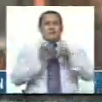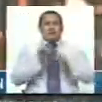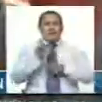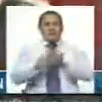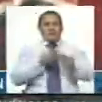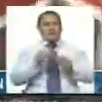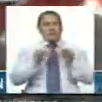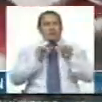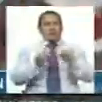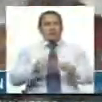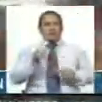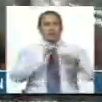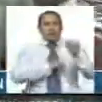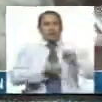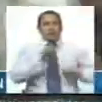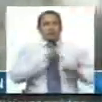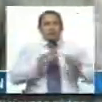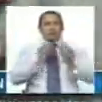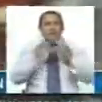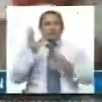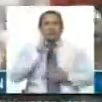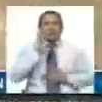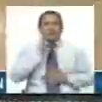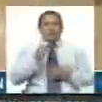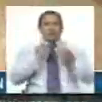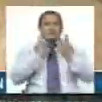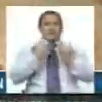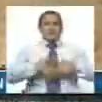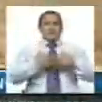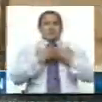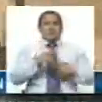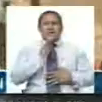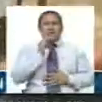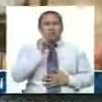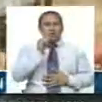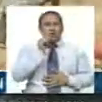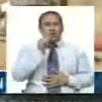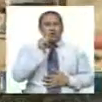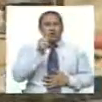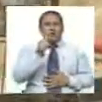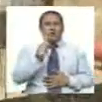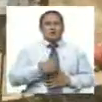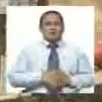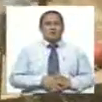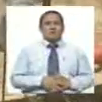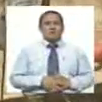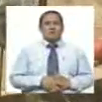vecinos seguirán sufriendo de la contaminación que esta compañía genera día tras día.